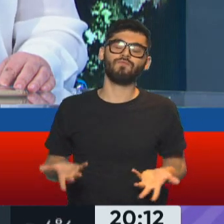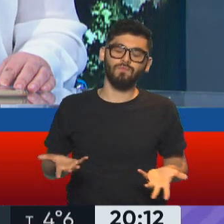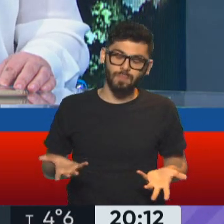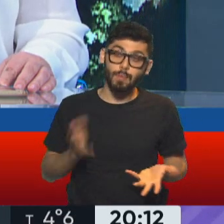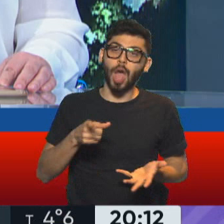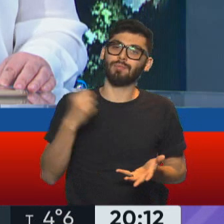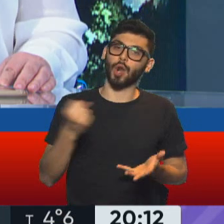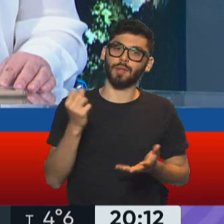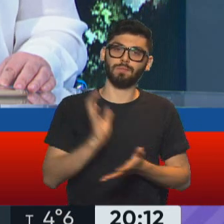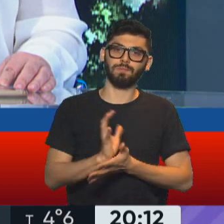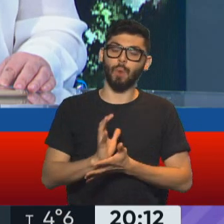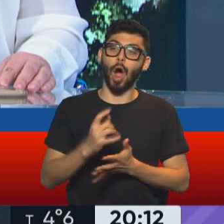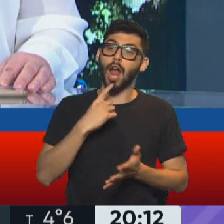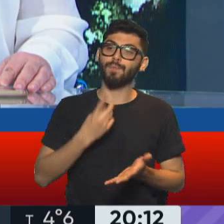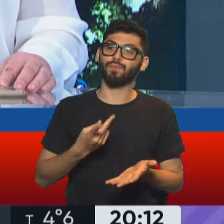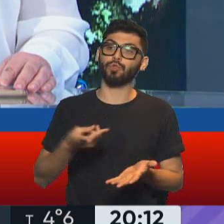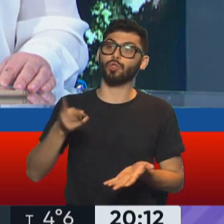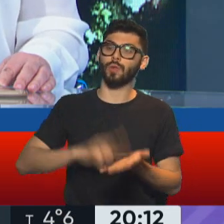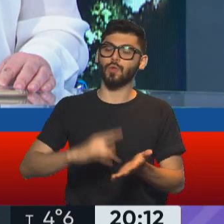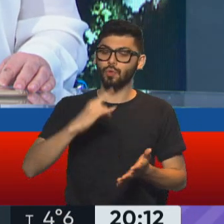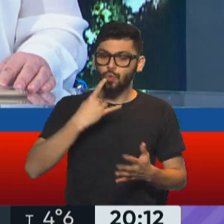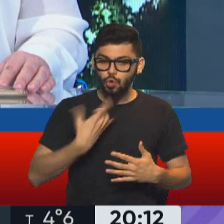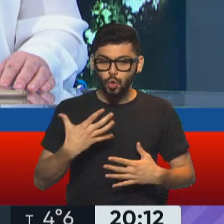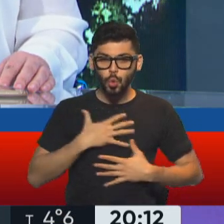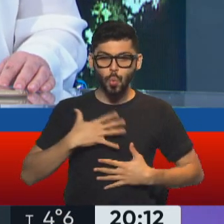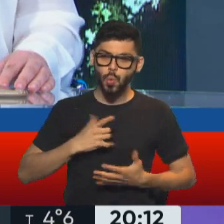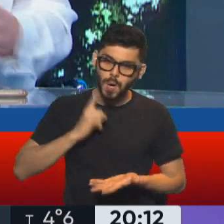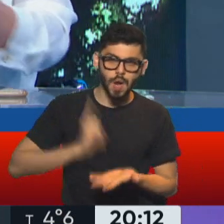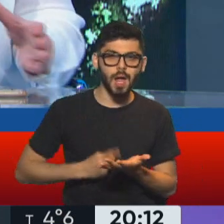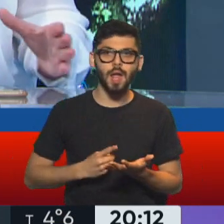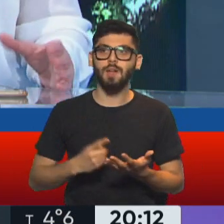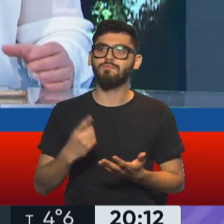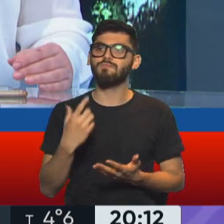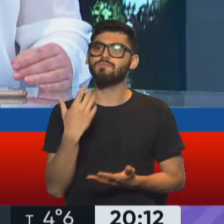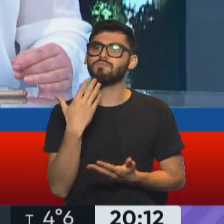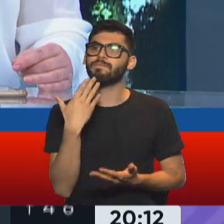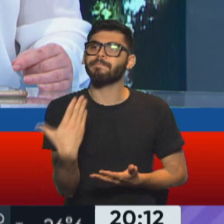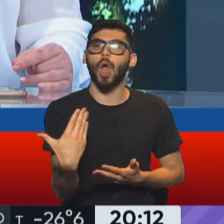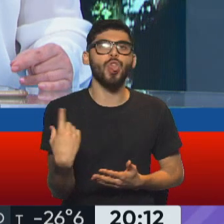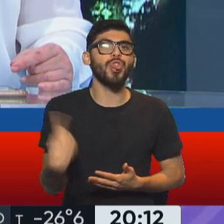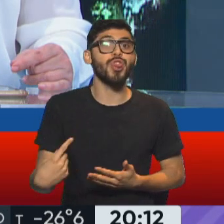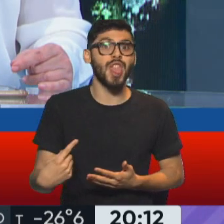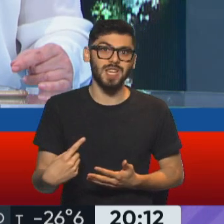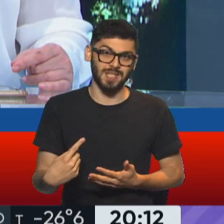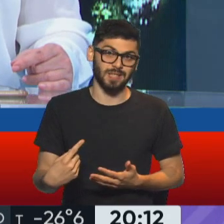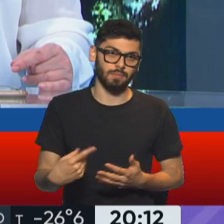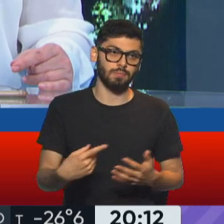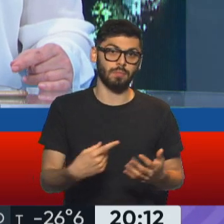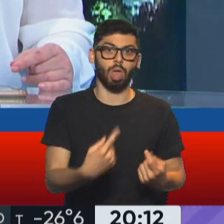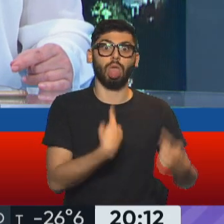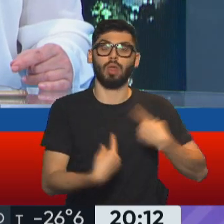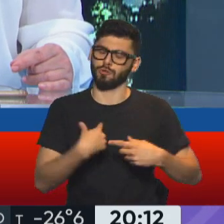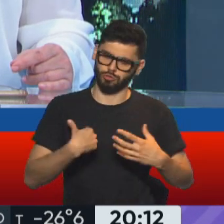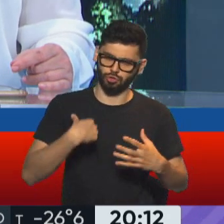también que vuelva a tomar las riendas de la agenda y que empiece a hablar de los problemas que tiene la gente hoy por hoy. Claro. Como un error, creo que toma nota de eso